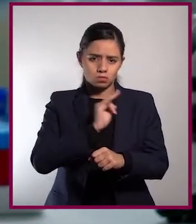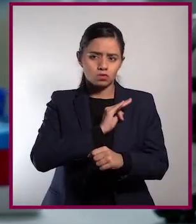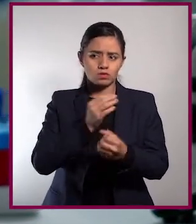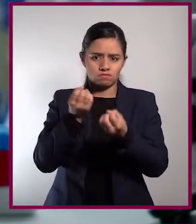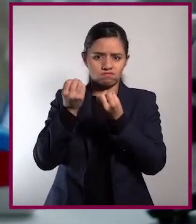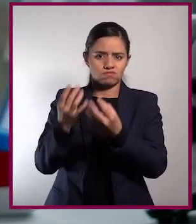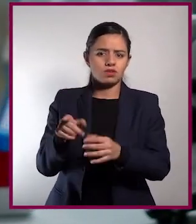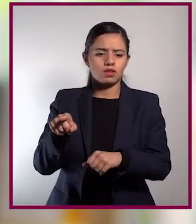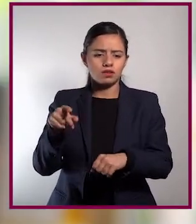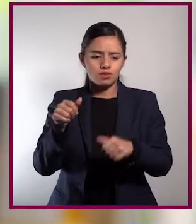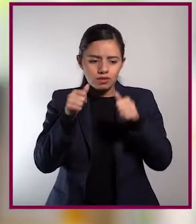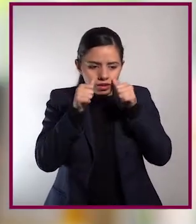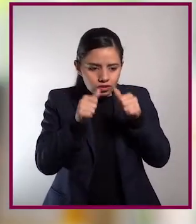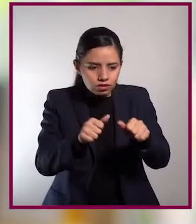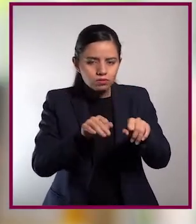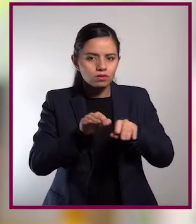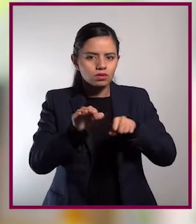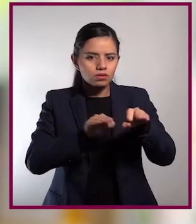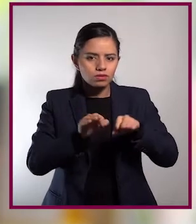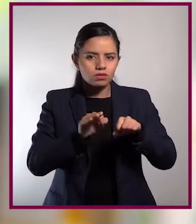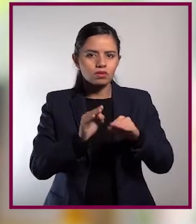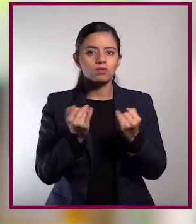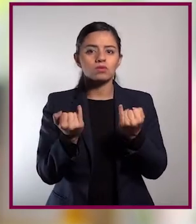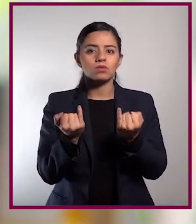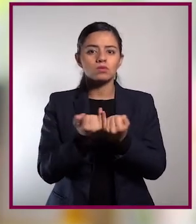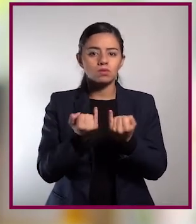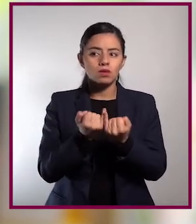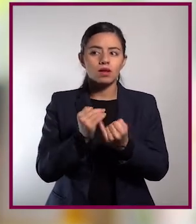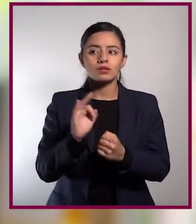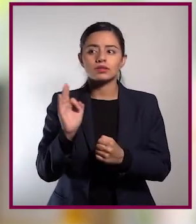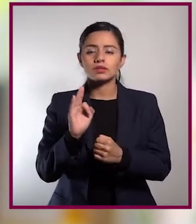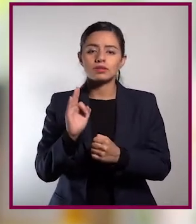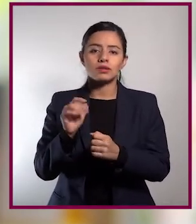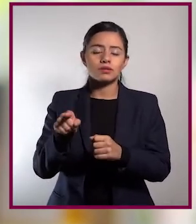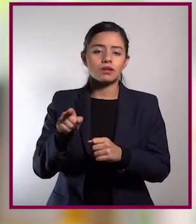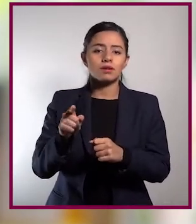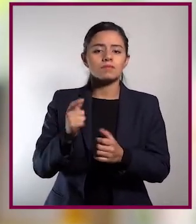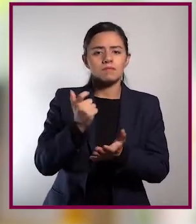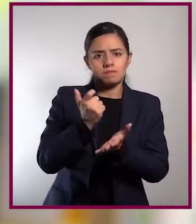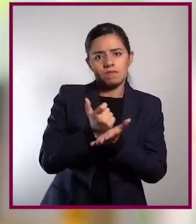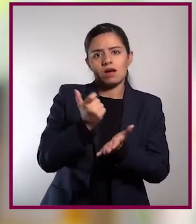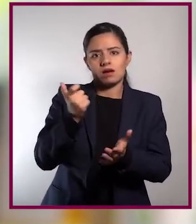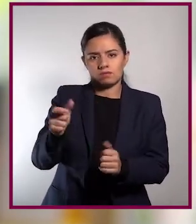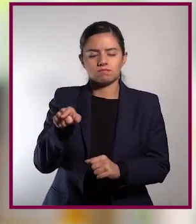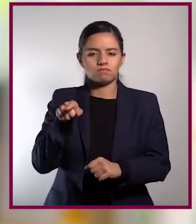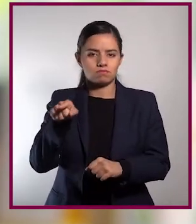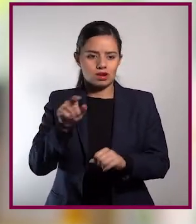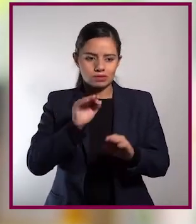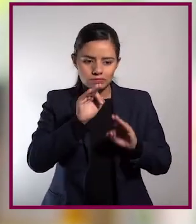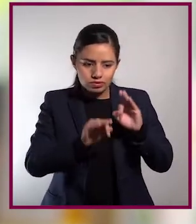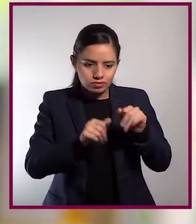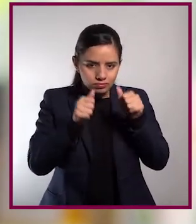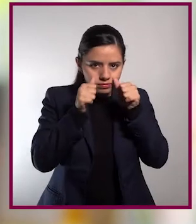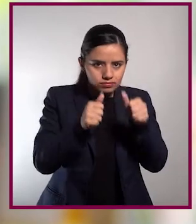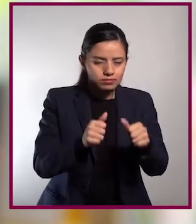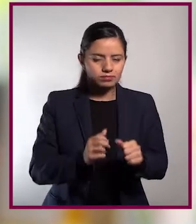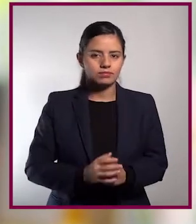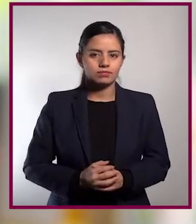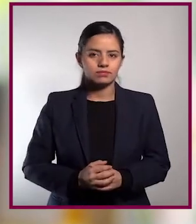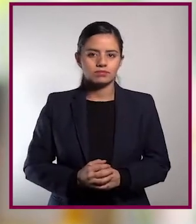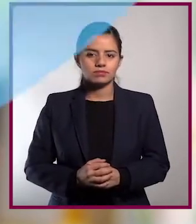funciones, abstenerse de garantizar los resultados esperados, percibir una remuneración por los servicios prestados,